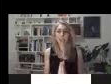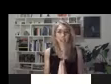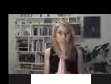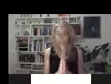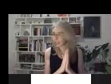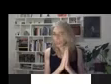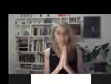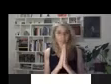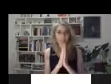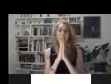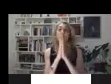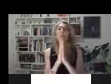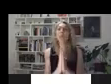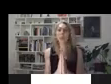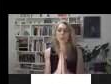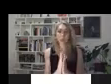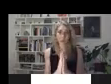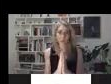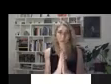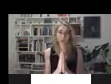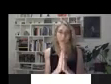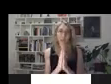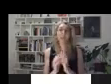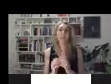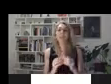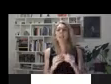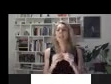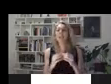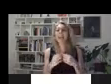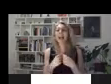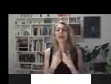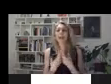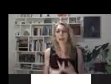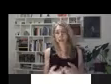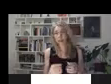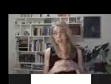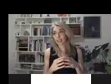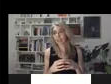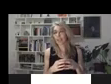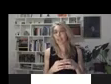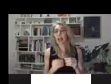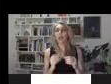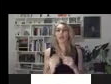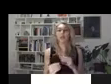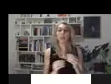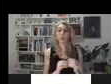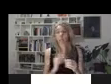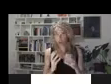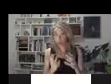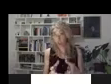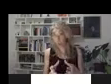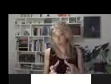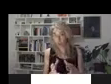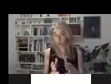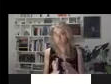precio debe ser único, y a la hora de atender algún tipo